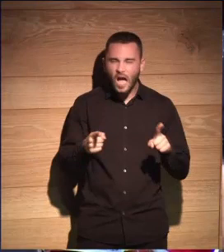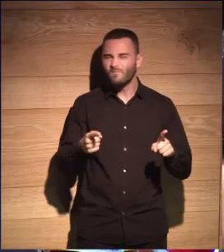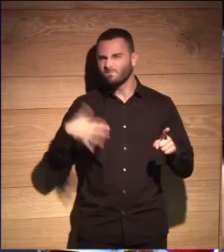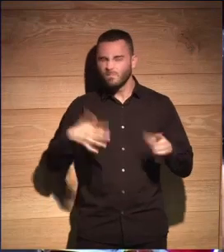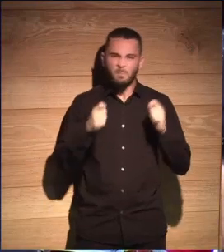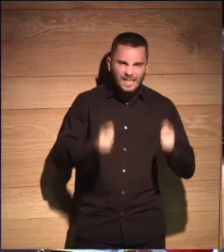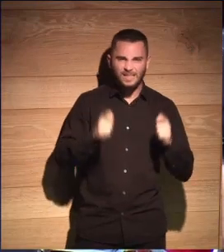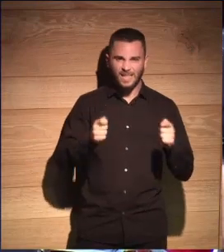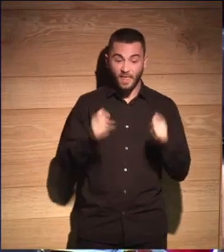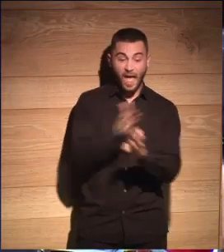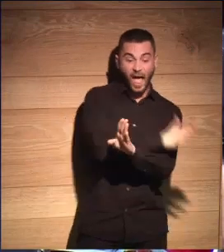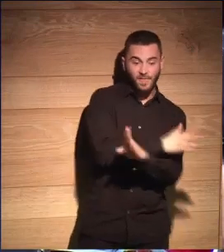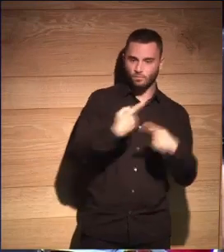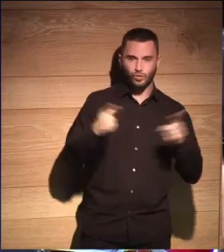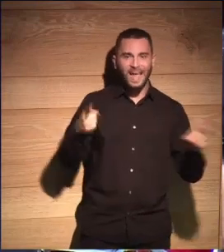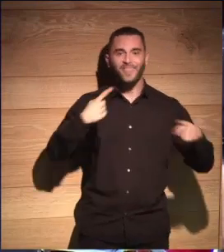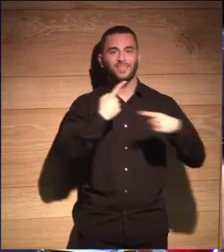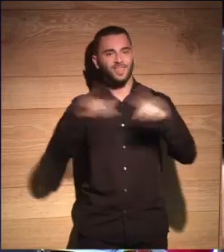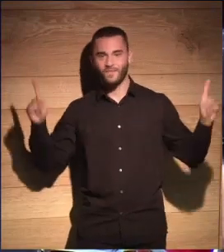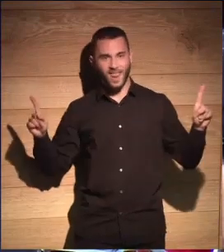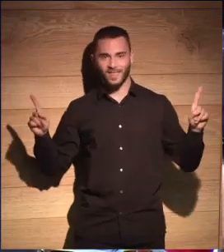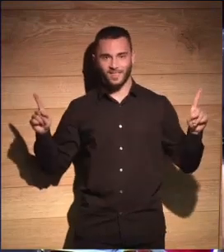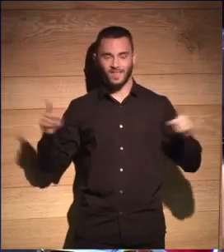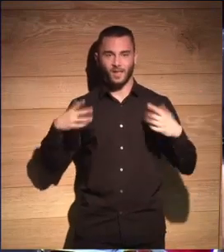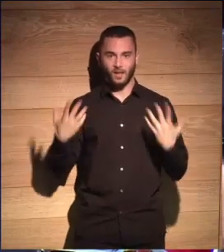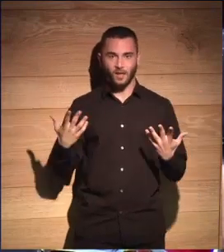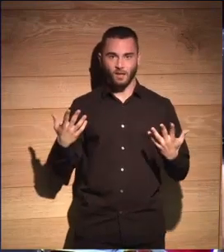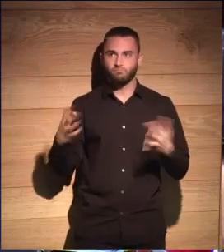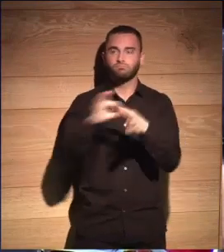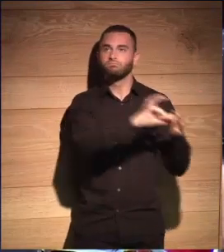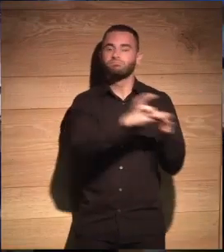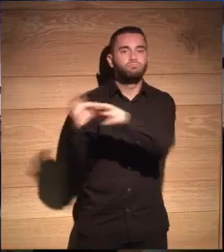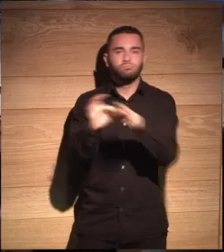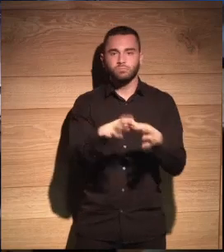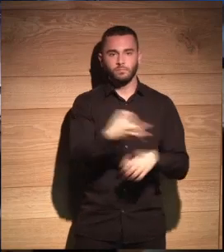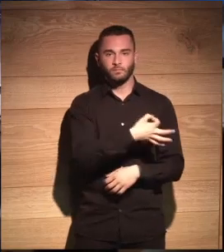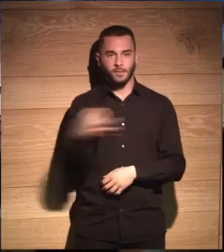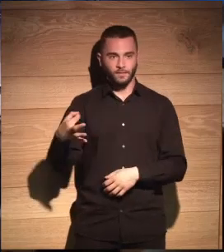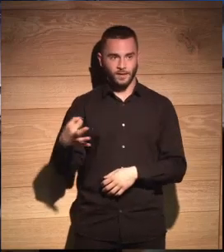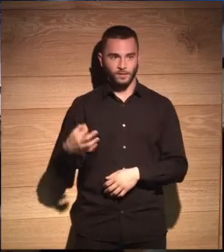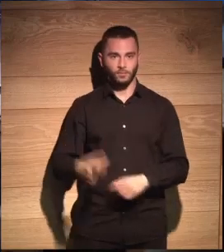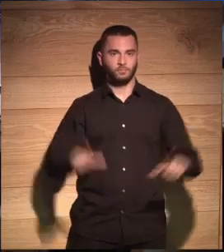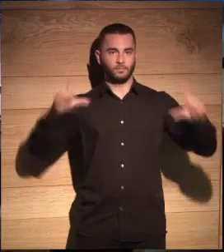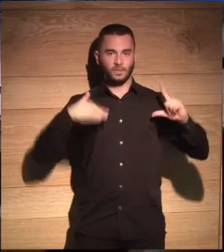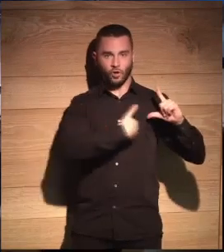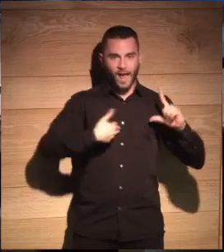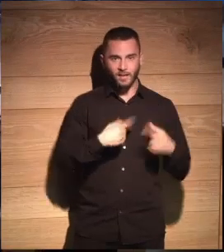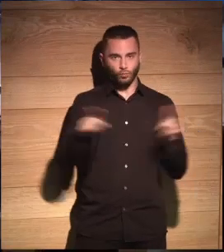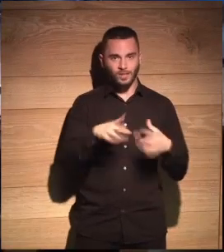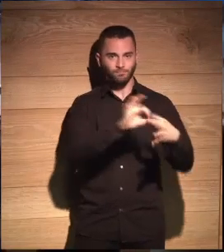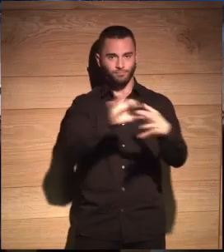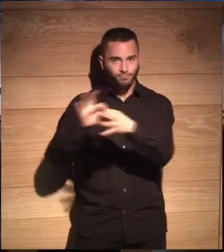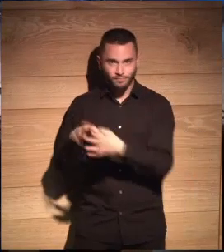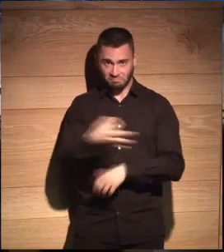sonando justo antes y consigue empastar muy bien con el personaje. Un poco de leitmotivs que suenan a los personajes. Eso es, sí. Porque en eso,